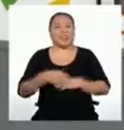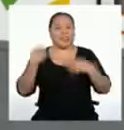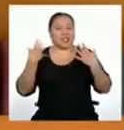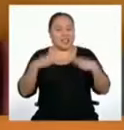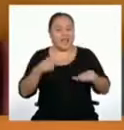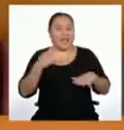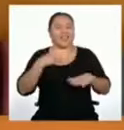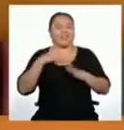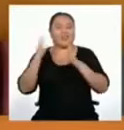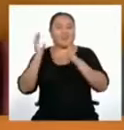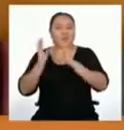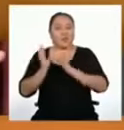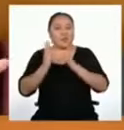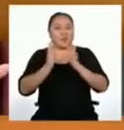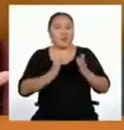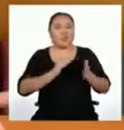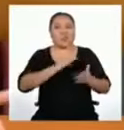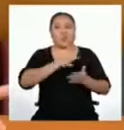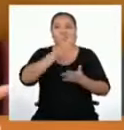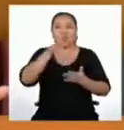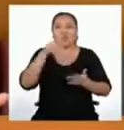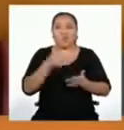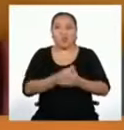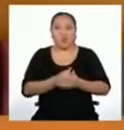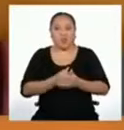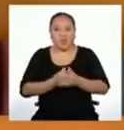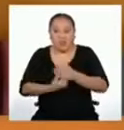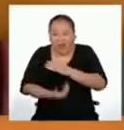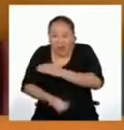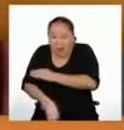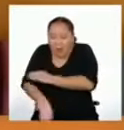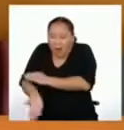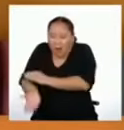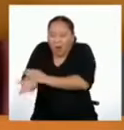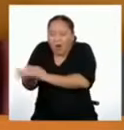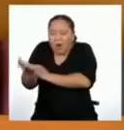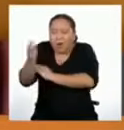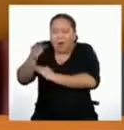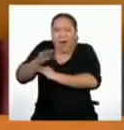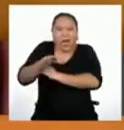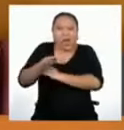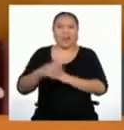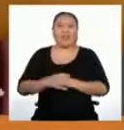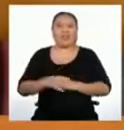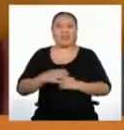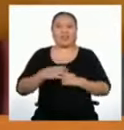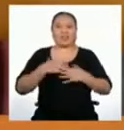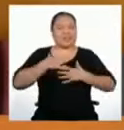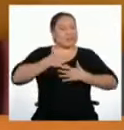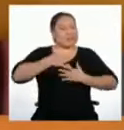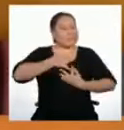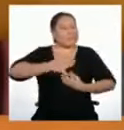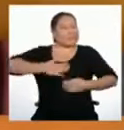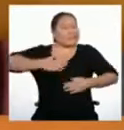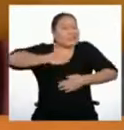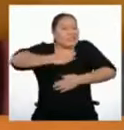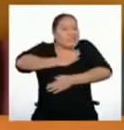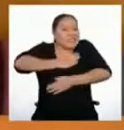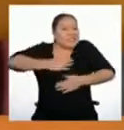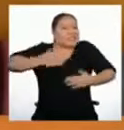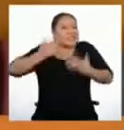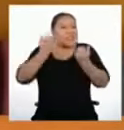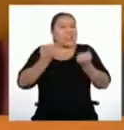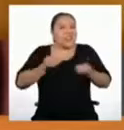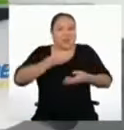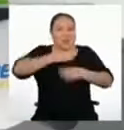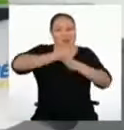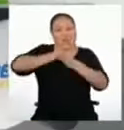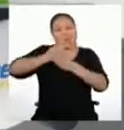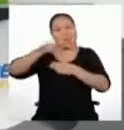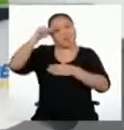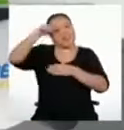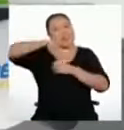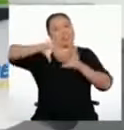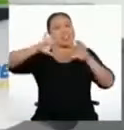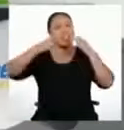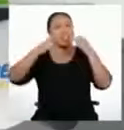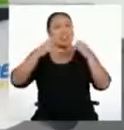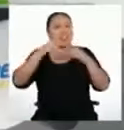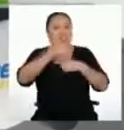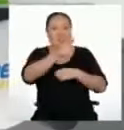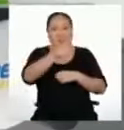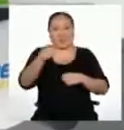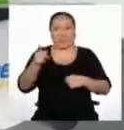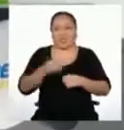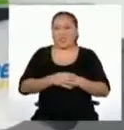Estoy preparando todo desde la madrugada, Yanira, ansiosa por compartir esta clase con ustedes. Y yo